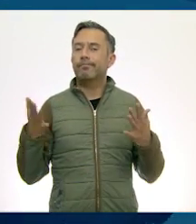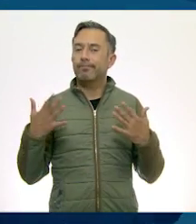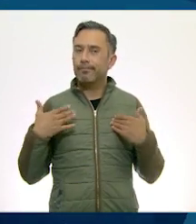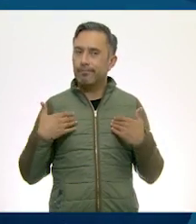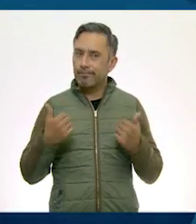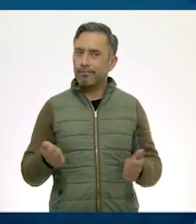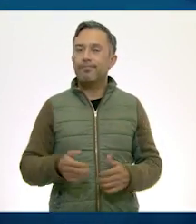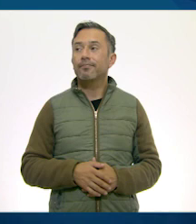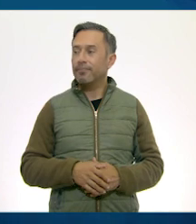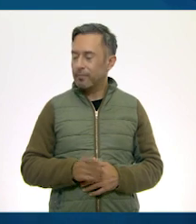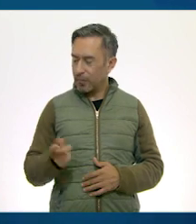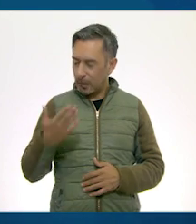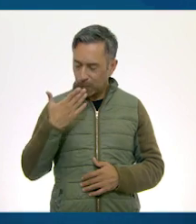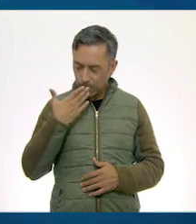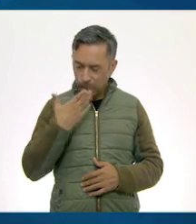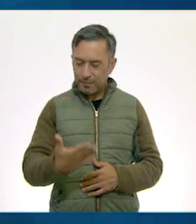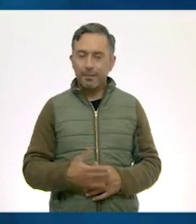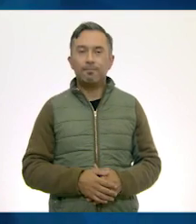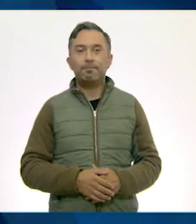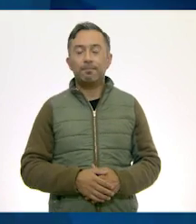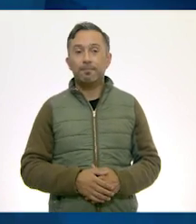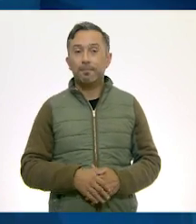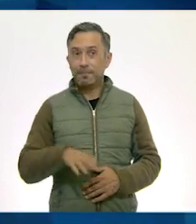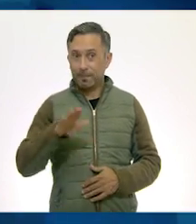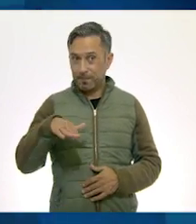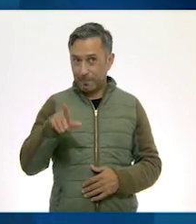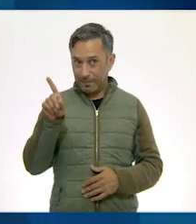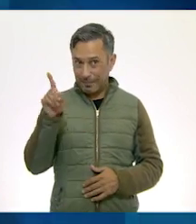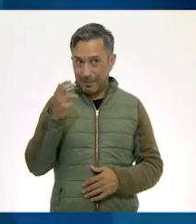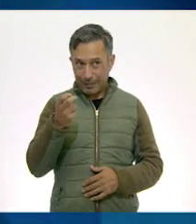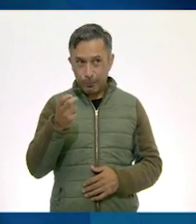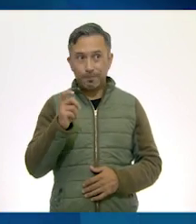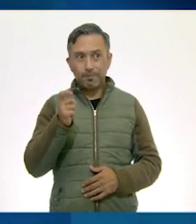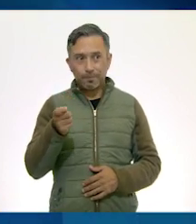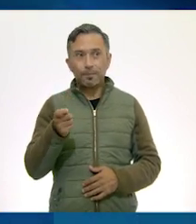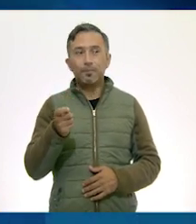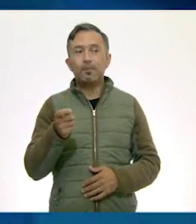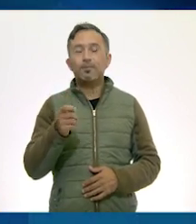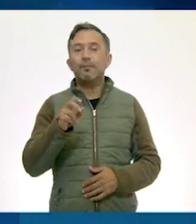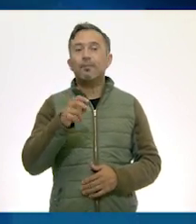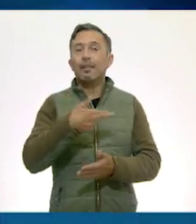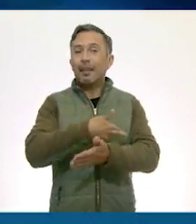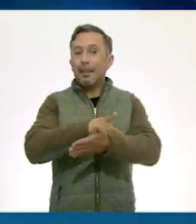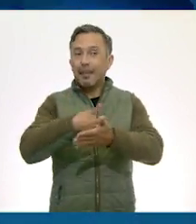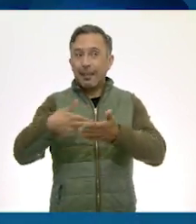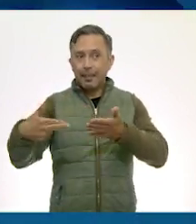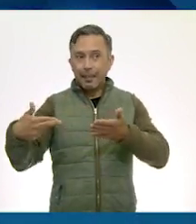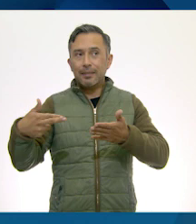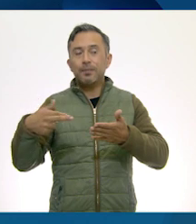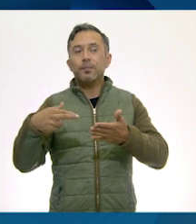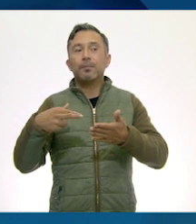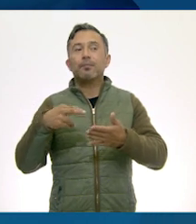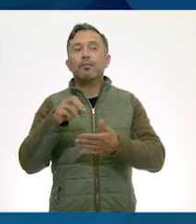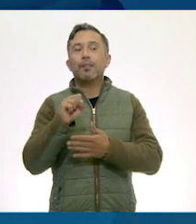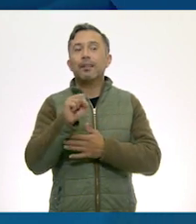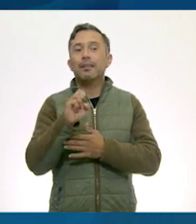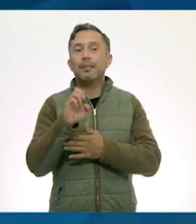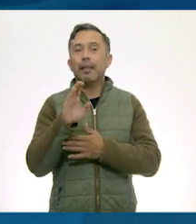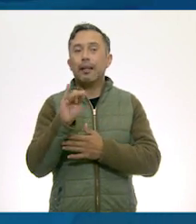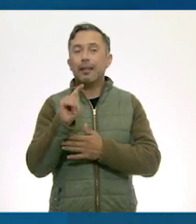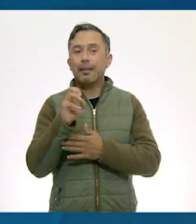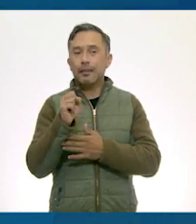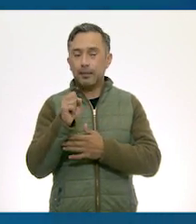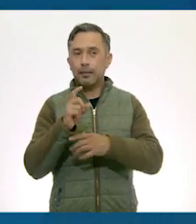Muy bien. Muy bien. Esas son rectas secantes perpendiculares